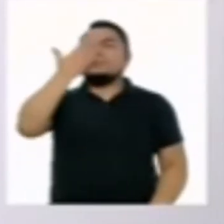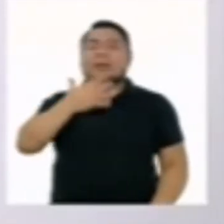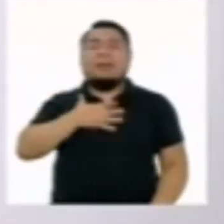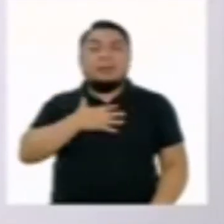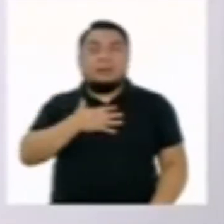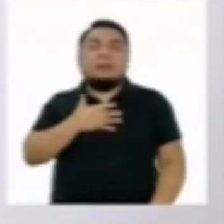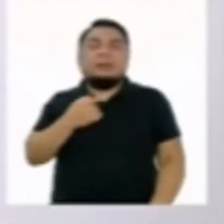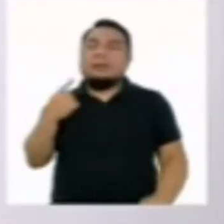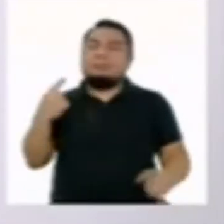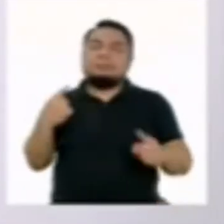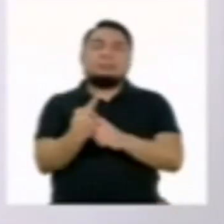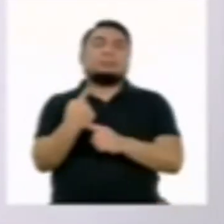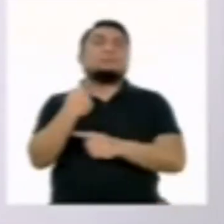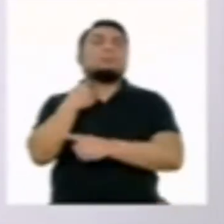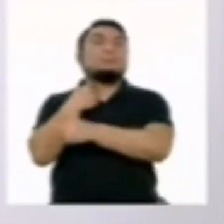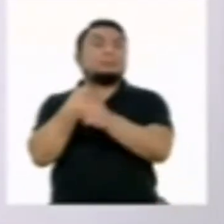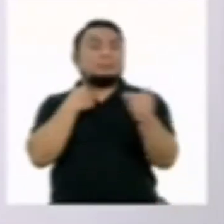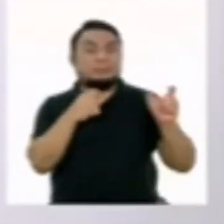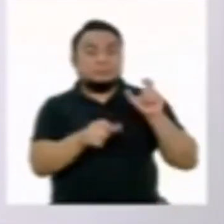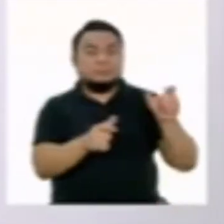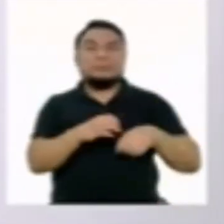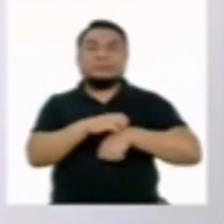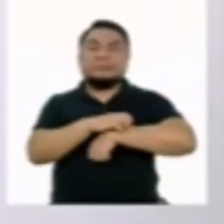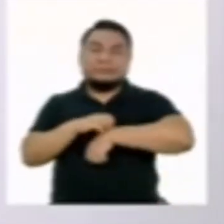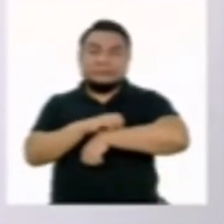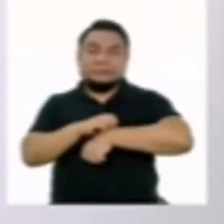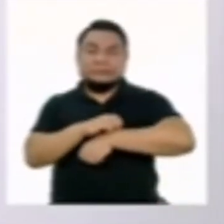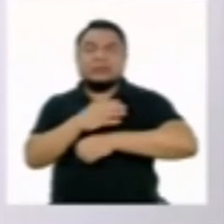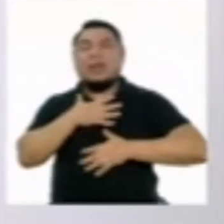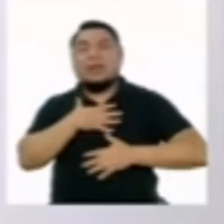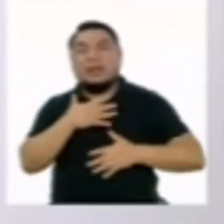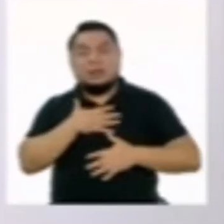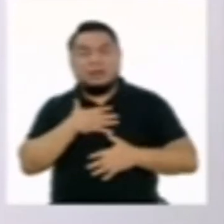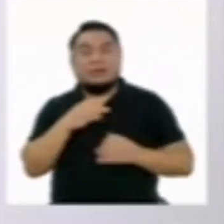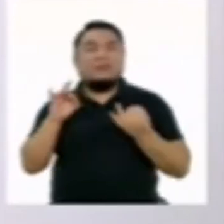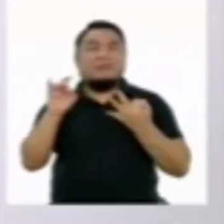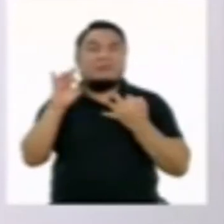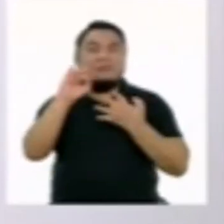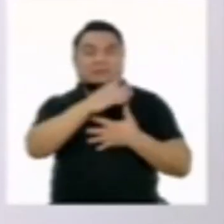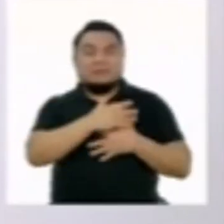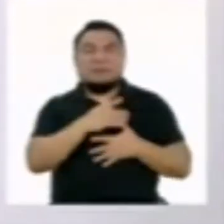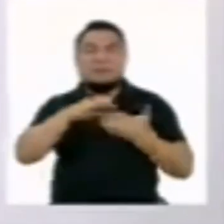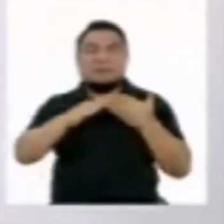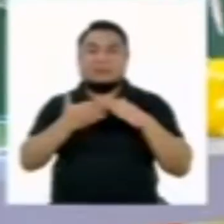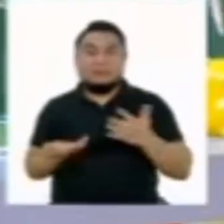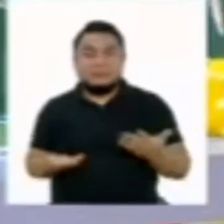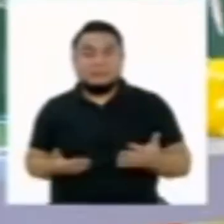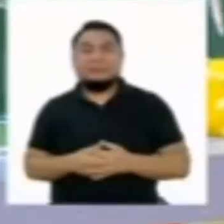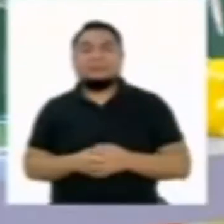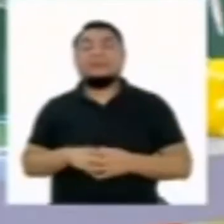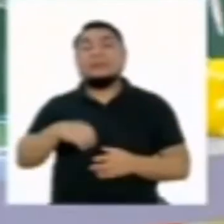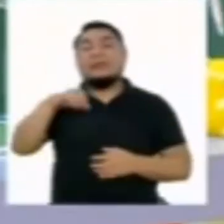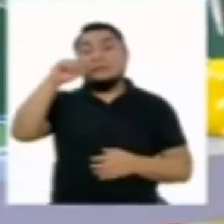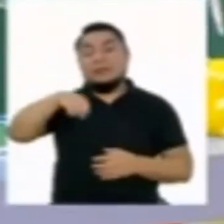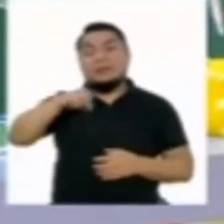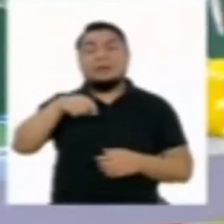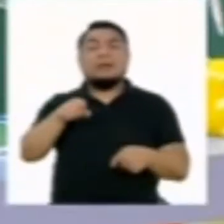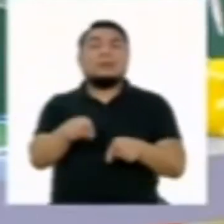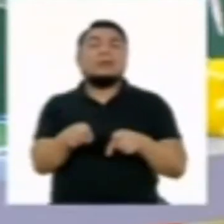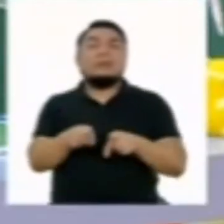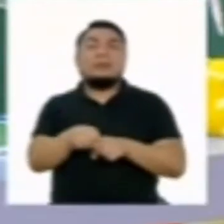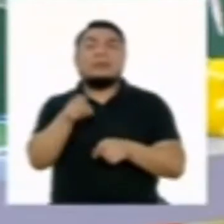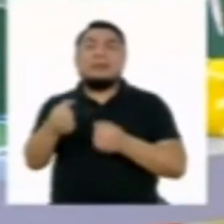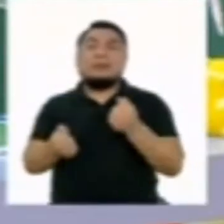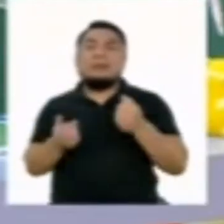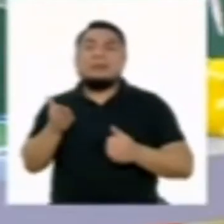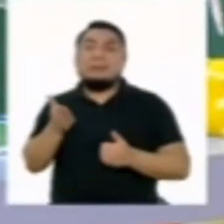aire que respiramos, y eso se puede traducir en problemas respiratorios y otros males para la población. Además, si